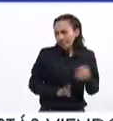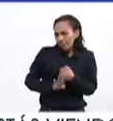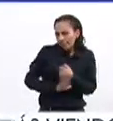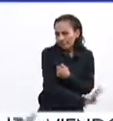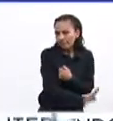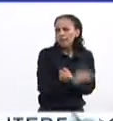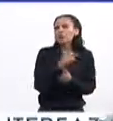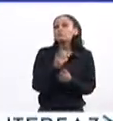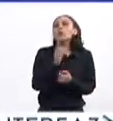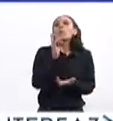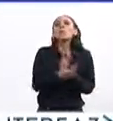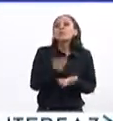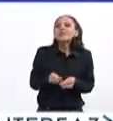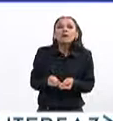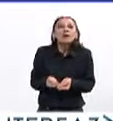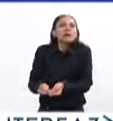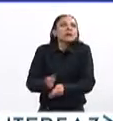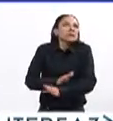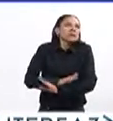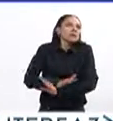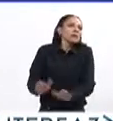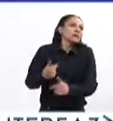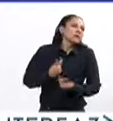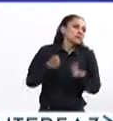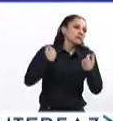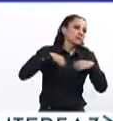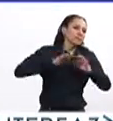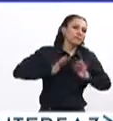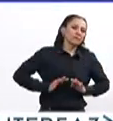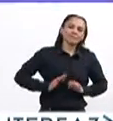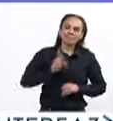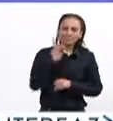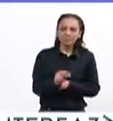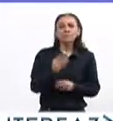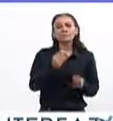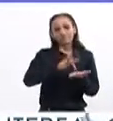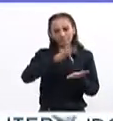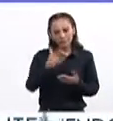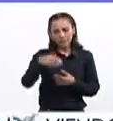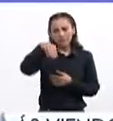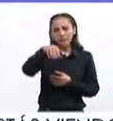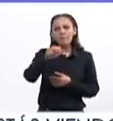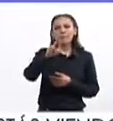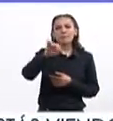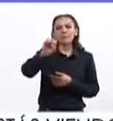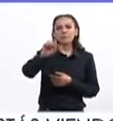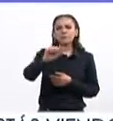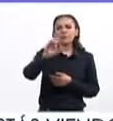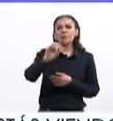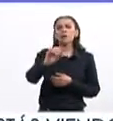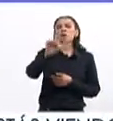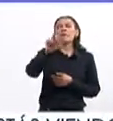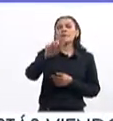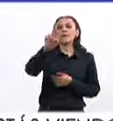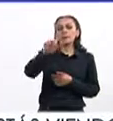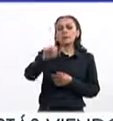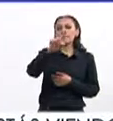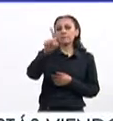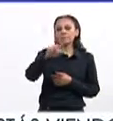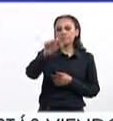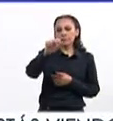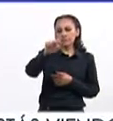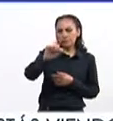que se distraiga, ¿no? Muy bien, pues te agradecemos muchísimo, maestra Marisa Olvera Zanella. Gracias por estar con